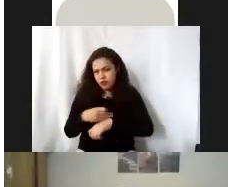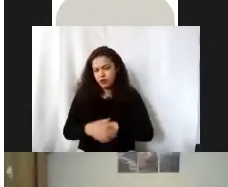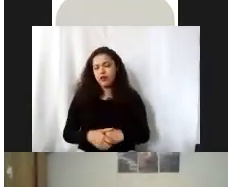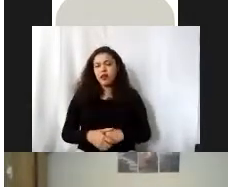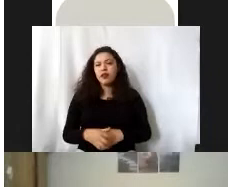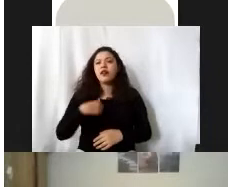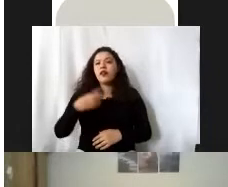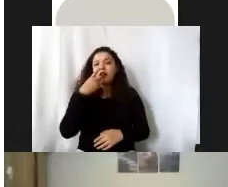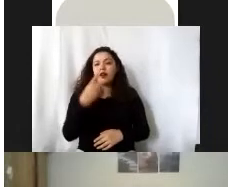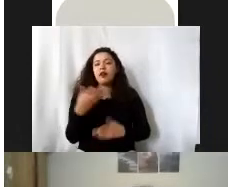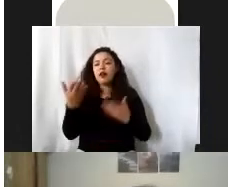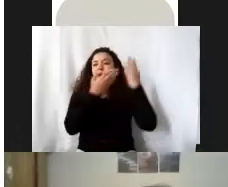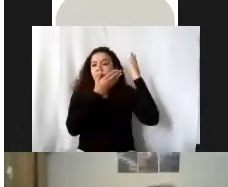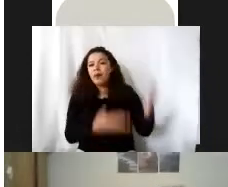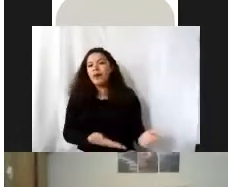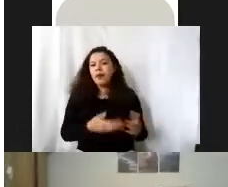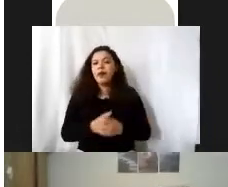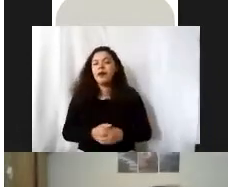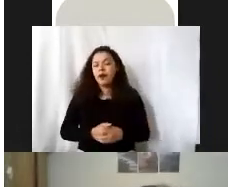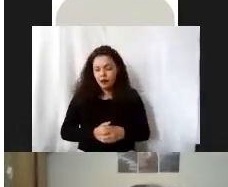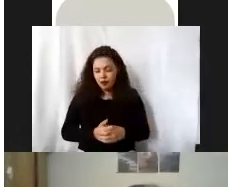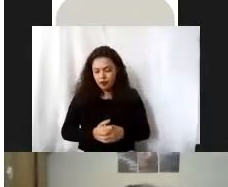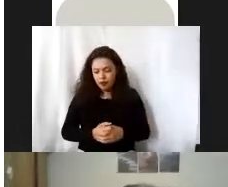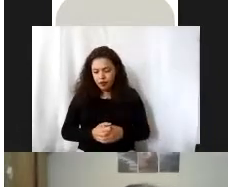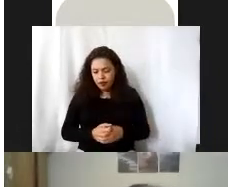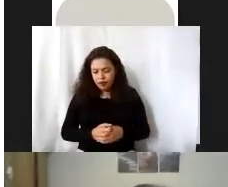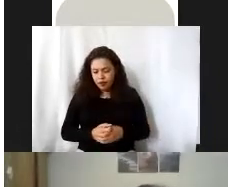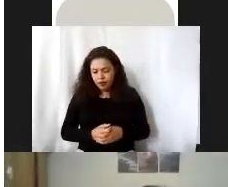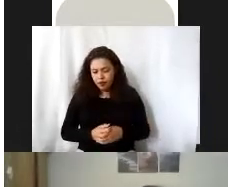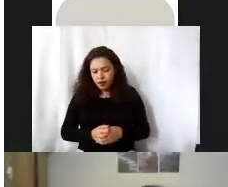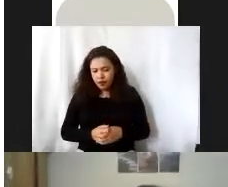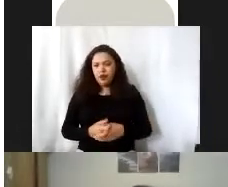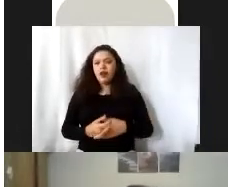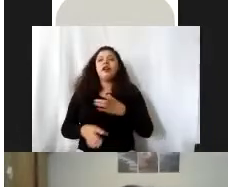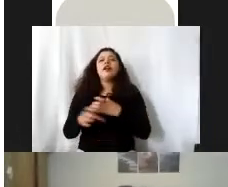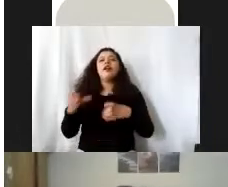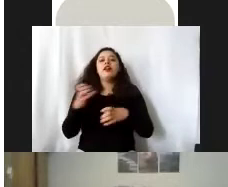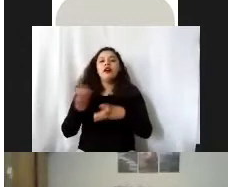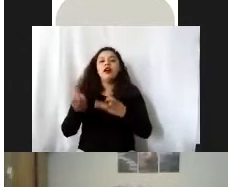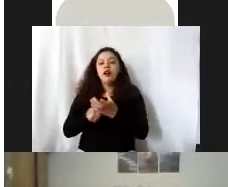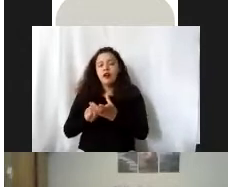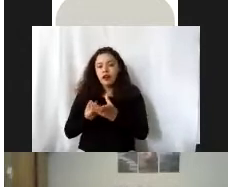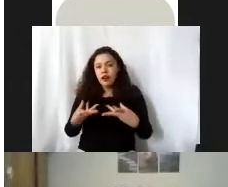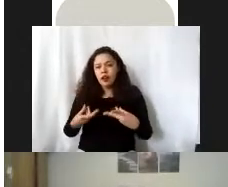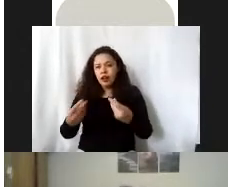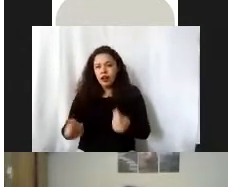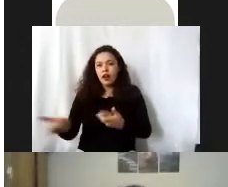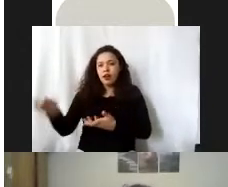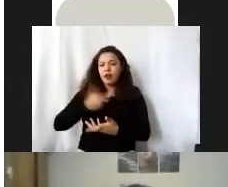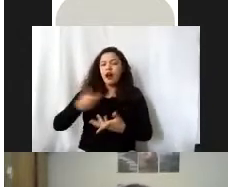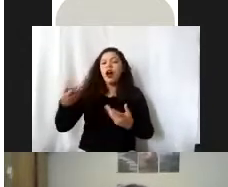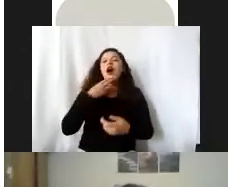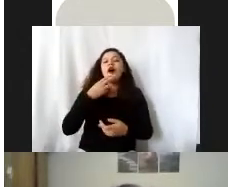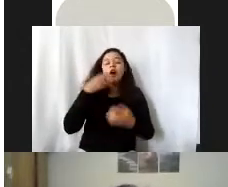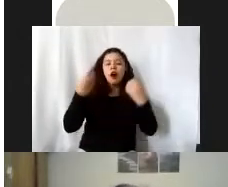lámina vemos sobre todo, se puede decir, los ingresos, egresos, ocupación, vivienda y